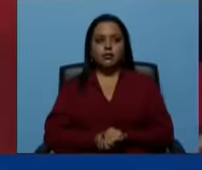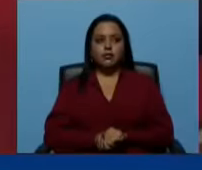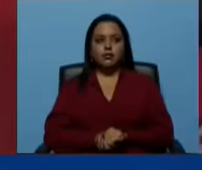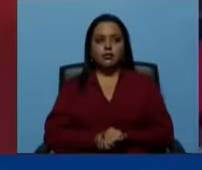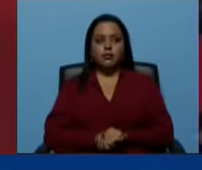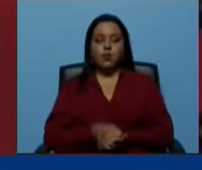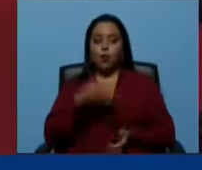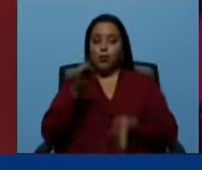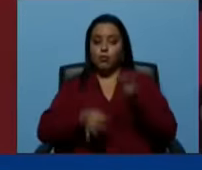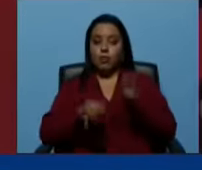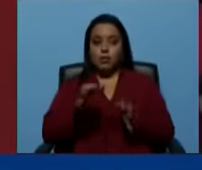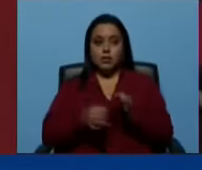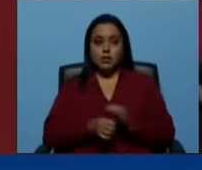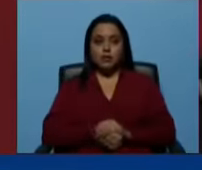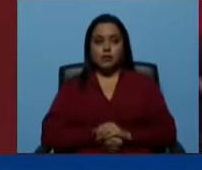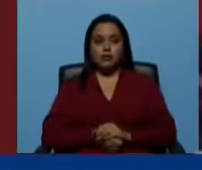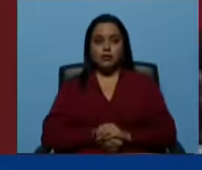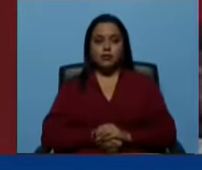Justicia.